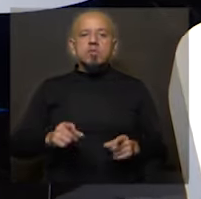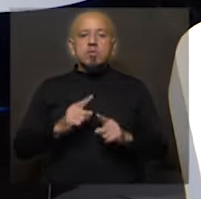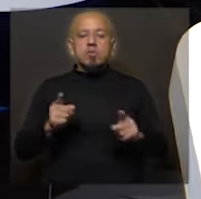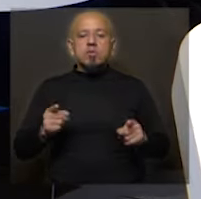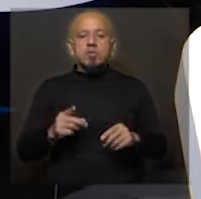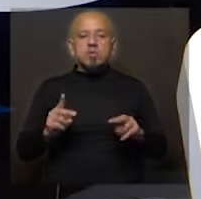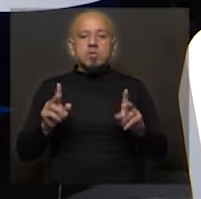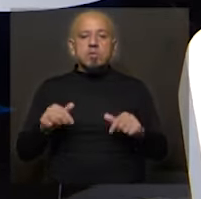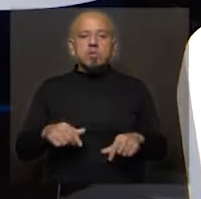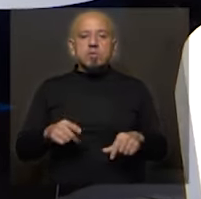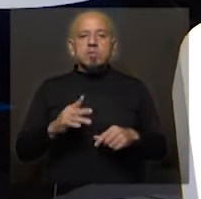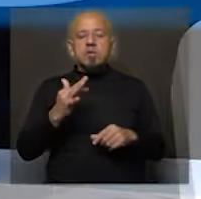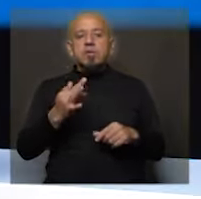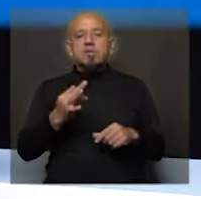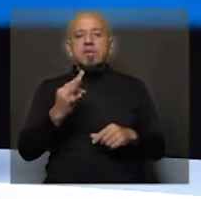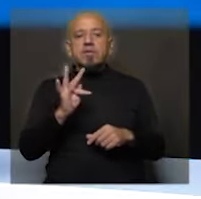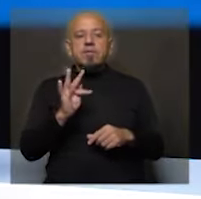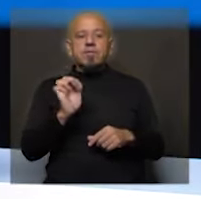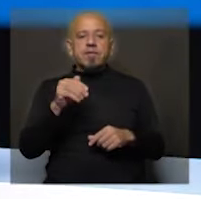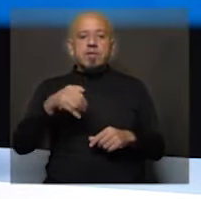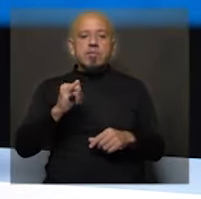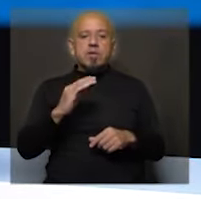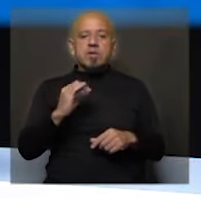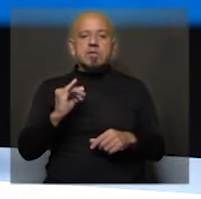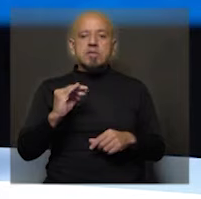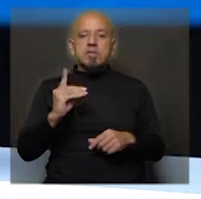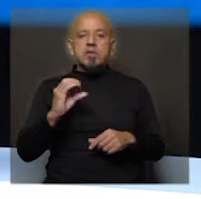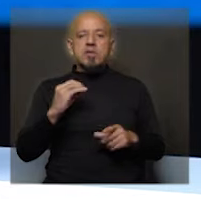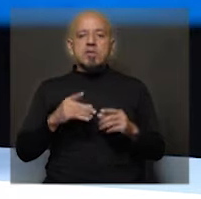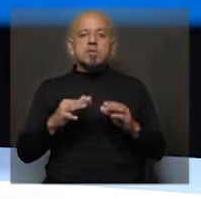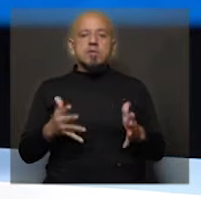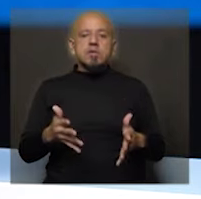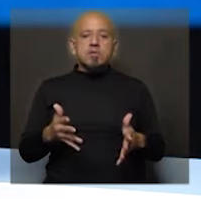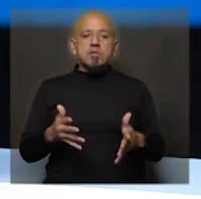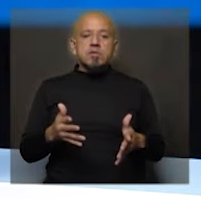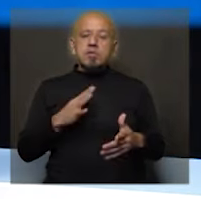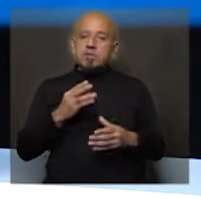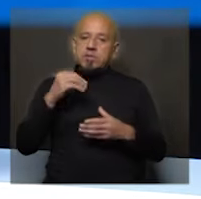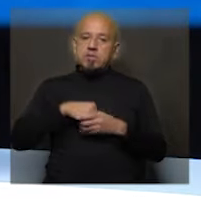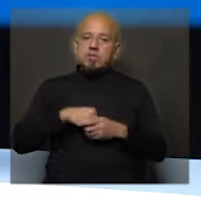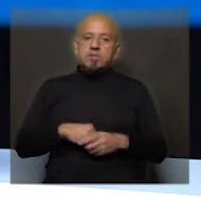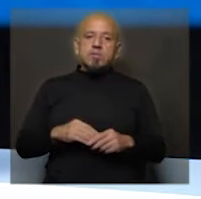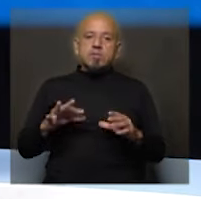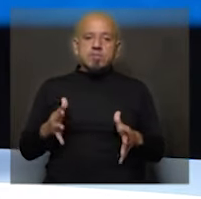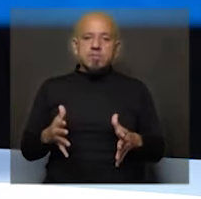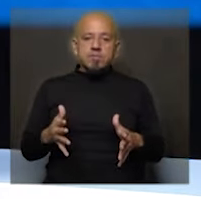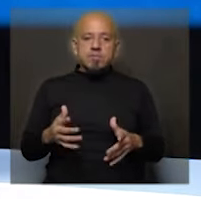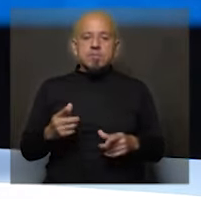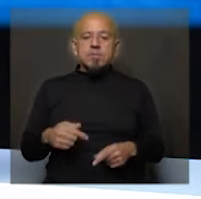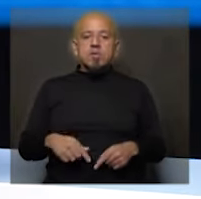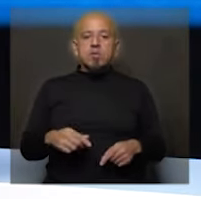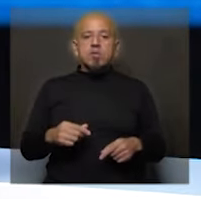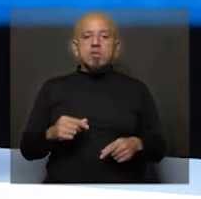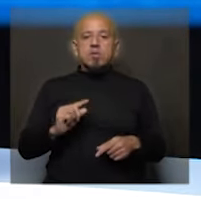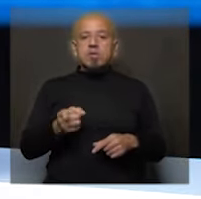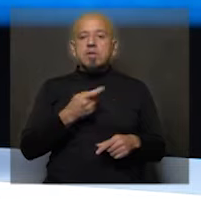agravante de femicidio que hay femicidios que se dan en el ámbito íntimo que tiene que ver con la relación de pareja y